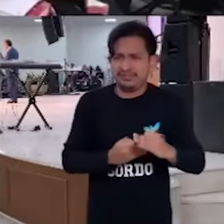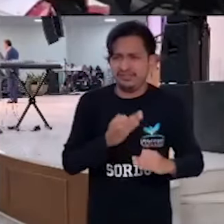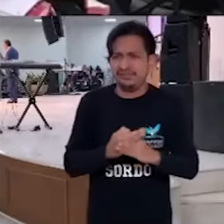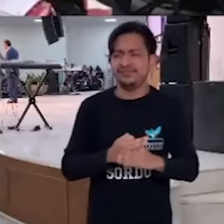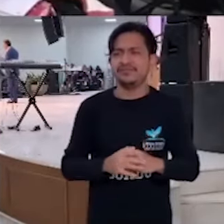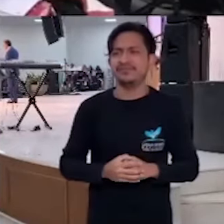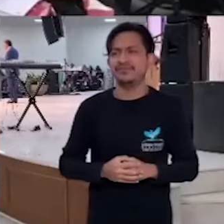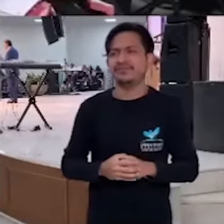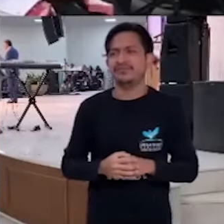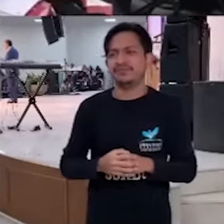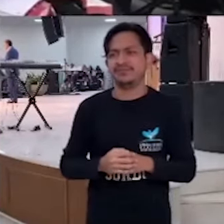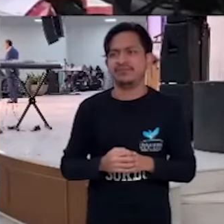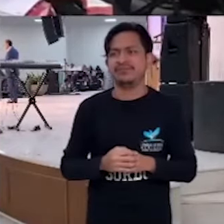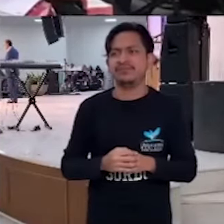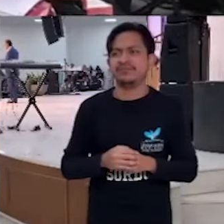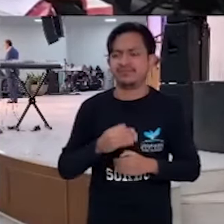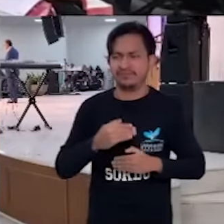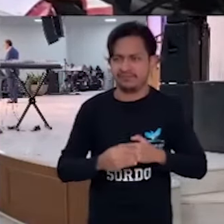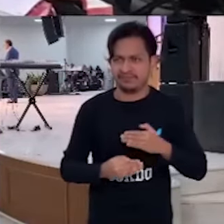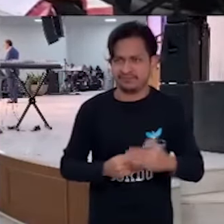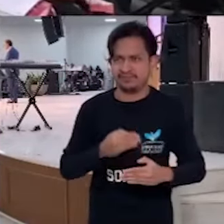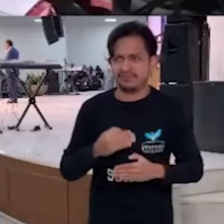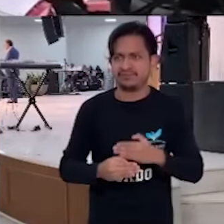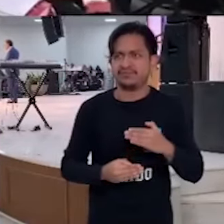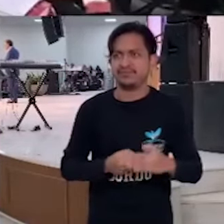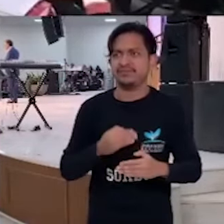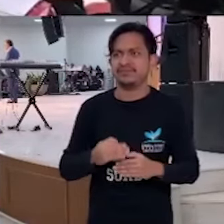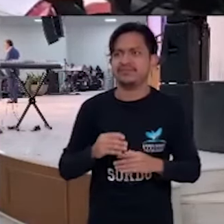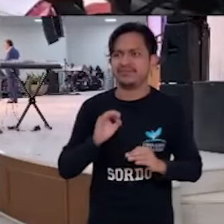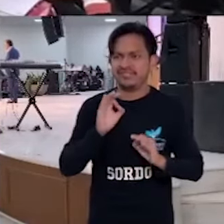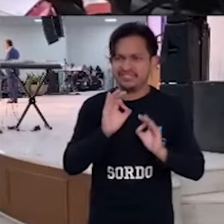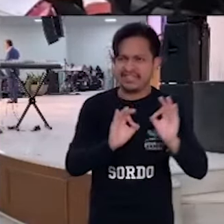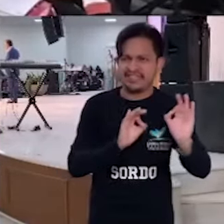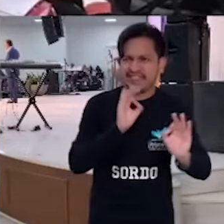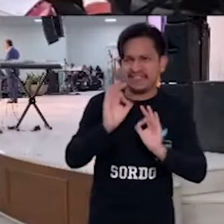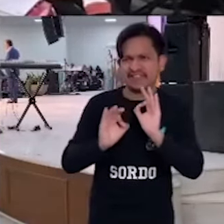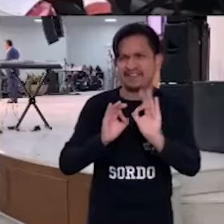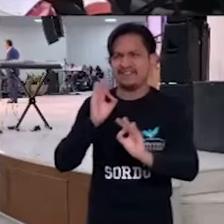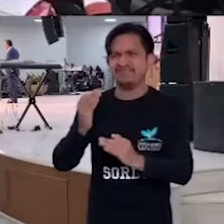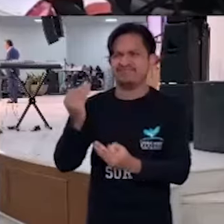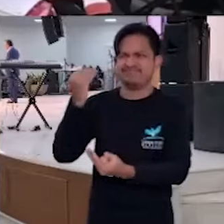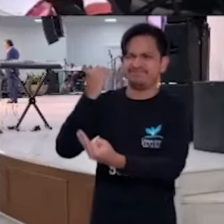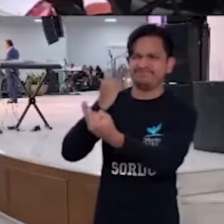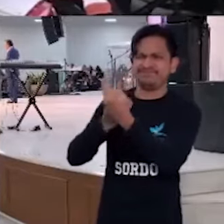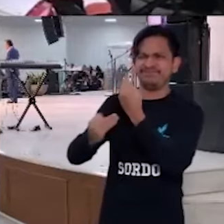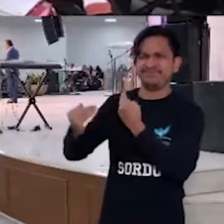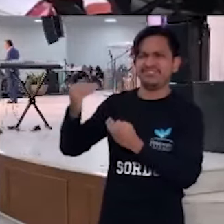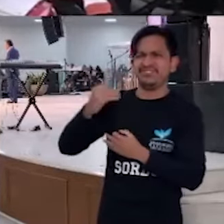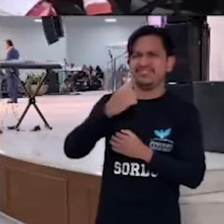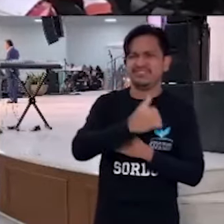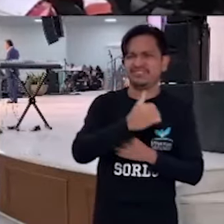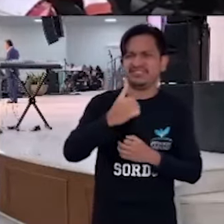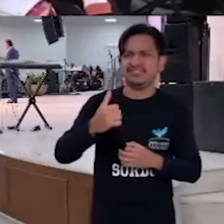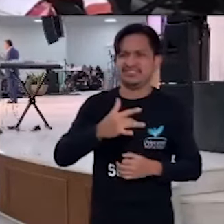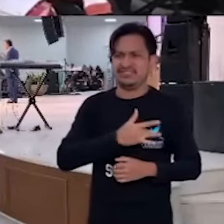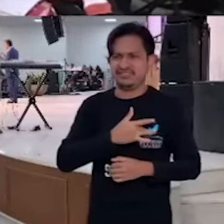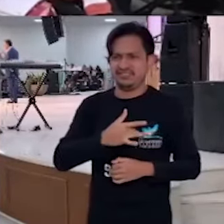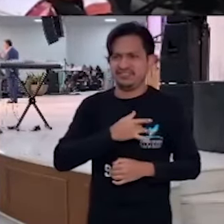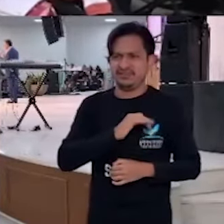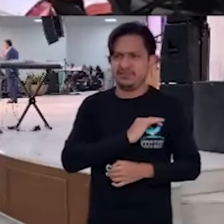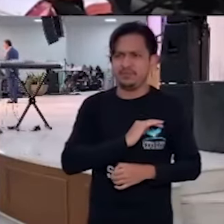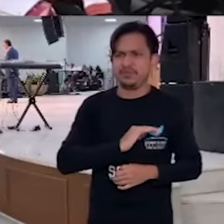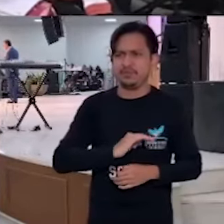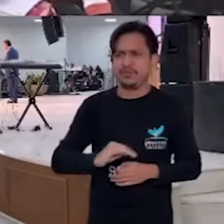Señor, siga ministrando nuestras vidas de tal manera que podamos ser guiados siempre, Señor, hacia